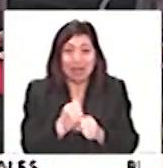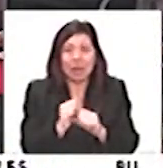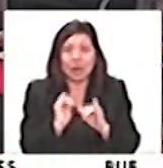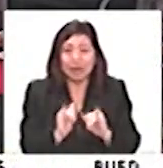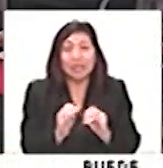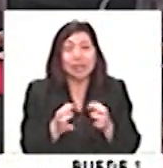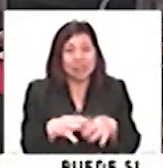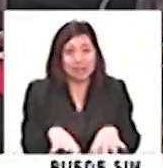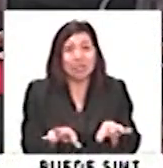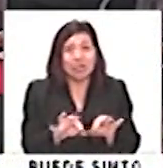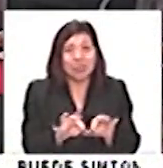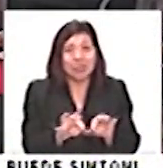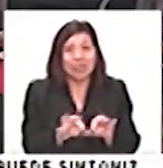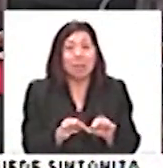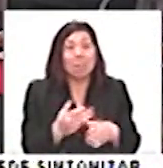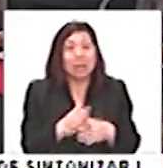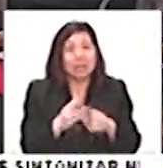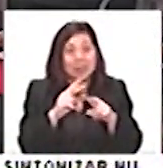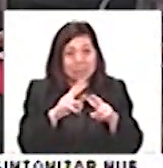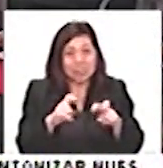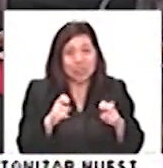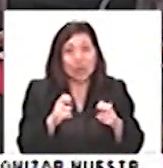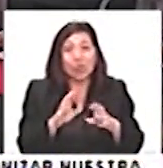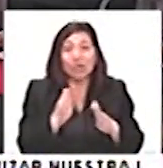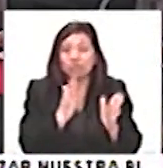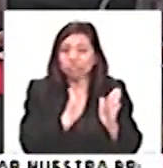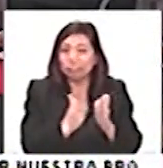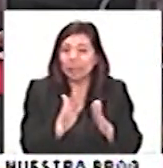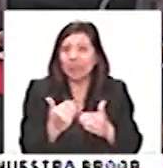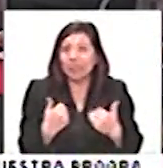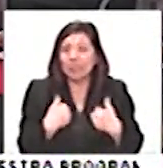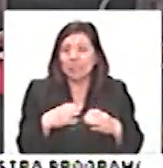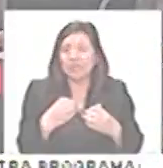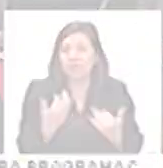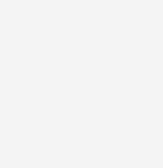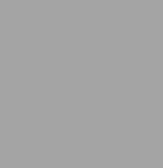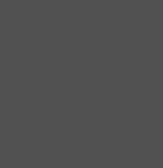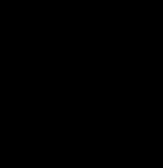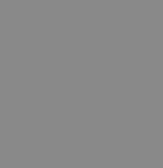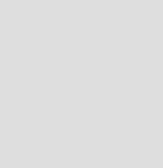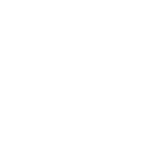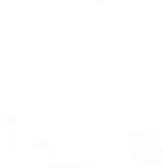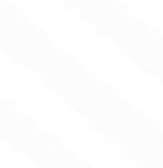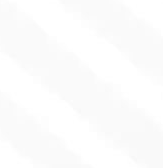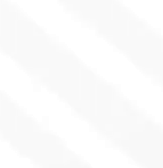y creo que es importante que esto sea parte de la investigación estructural que debiéramos hacer en el país.